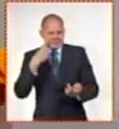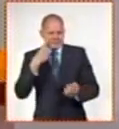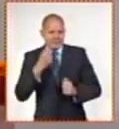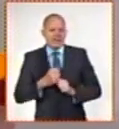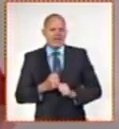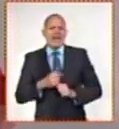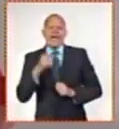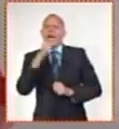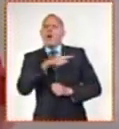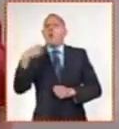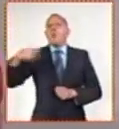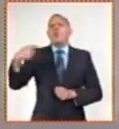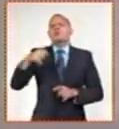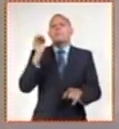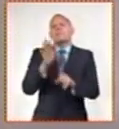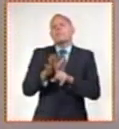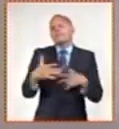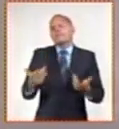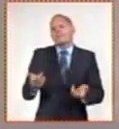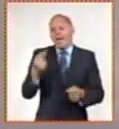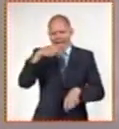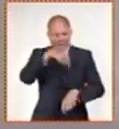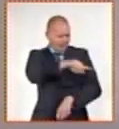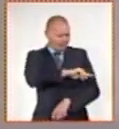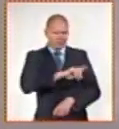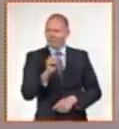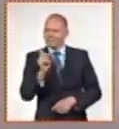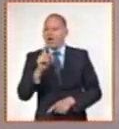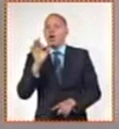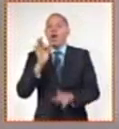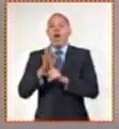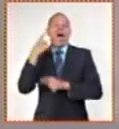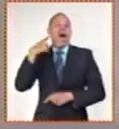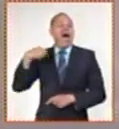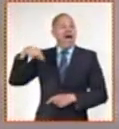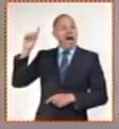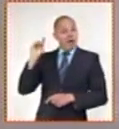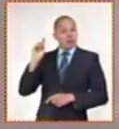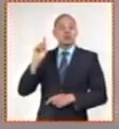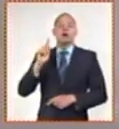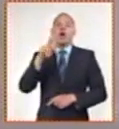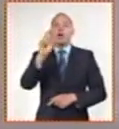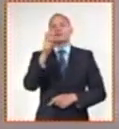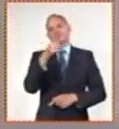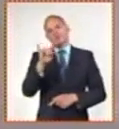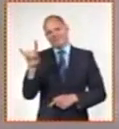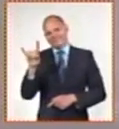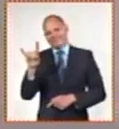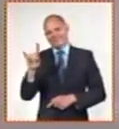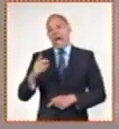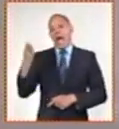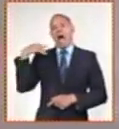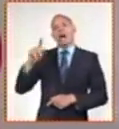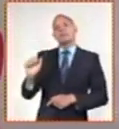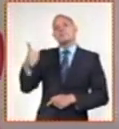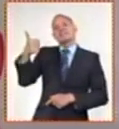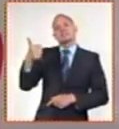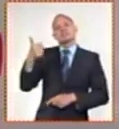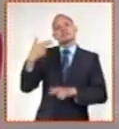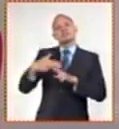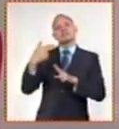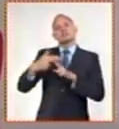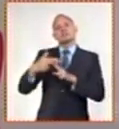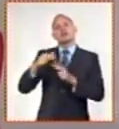año 2019. O sea, en pleno gobierno del derechista Mauricio Macri. Yo